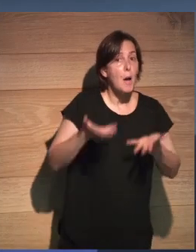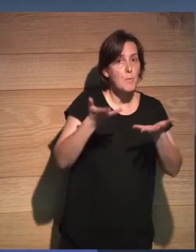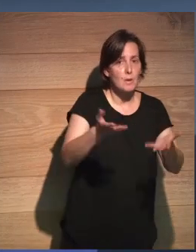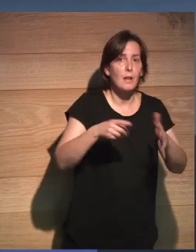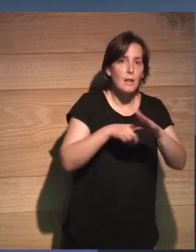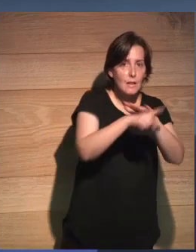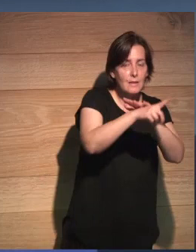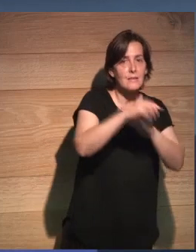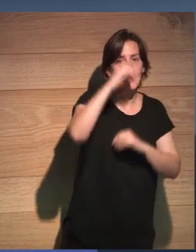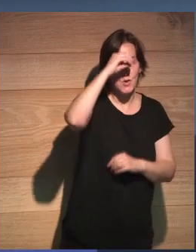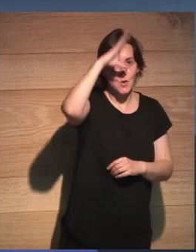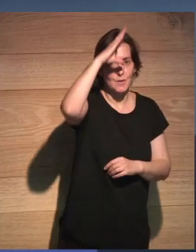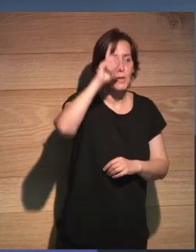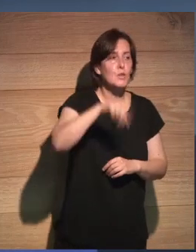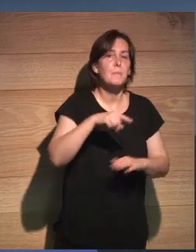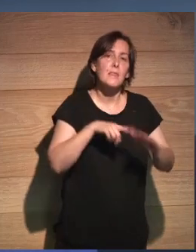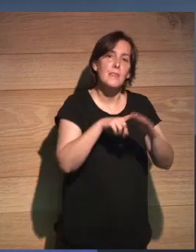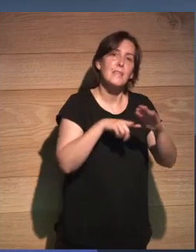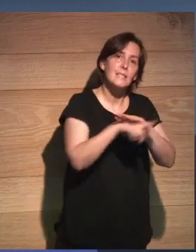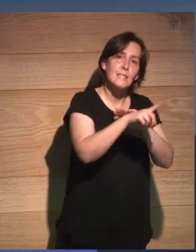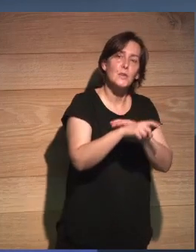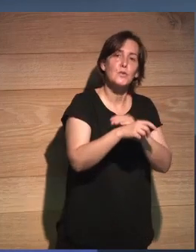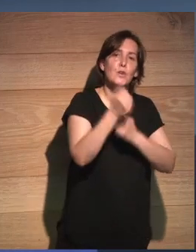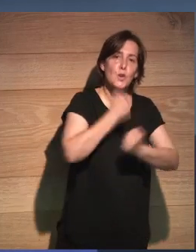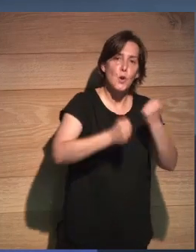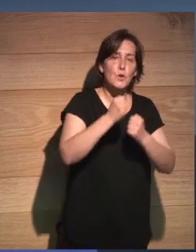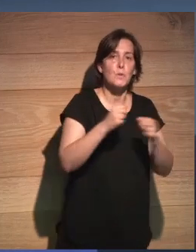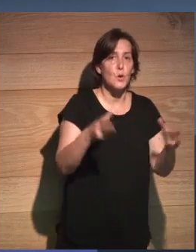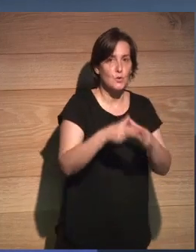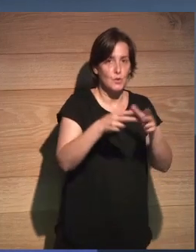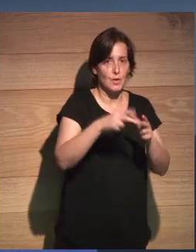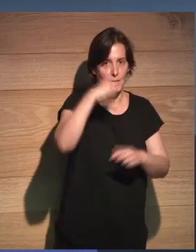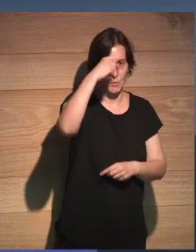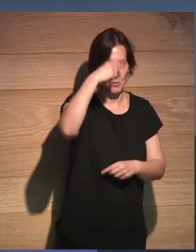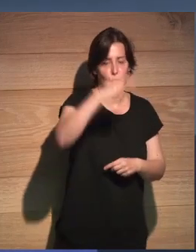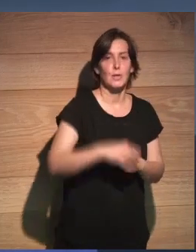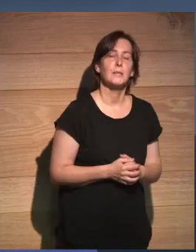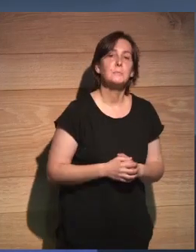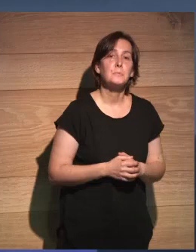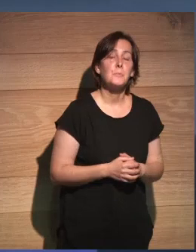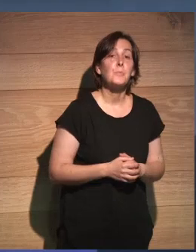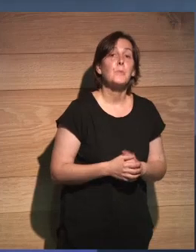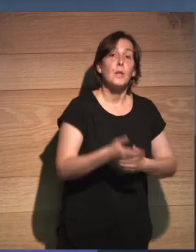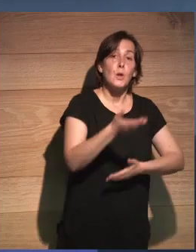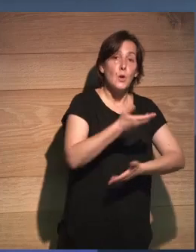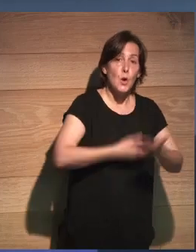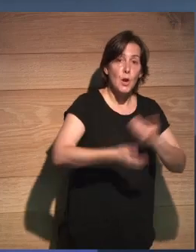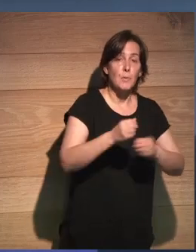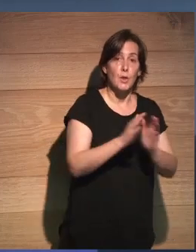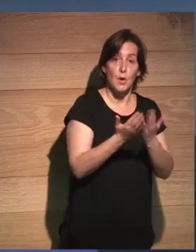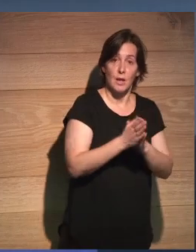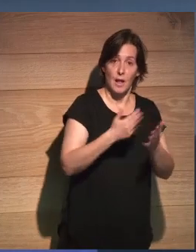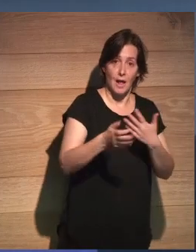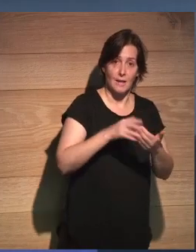del conocimiento y al desarrollo económico, social y cultural, ya que la colaboración en los artículos